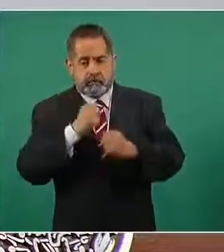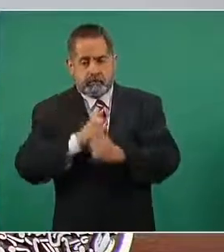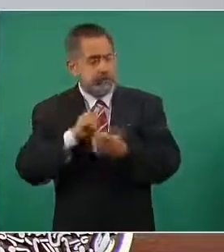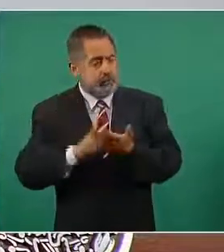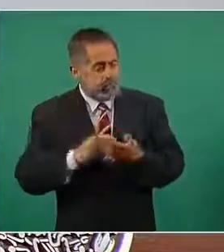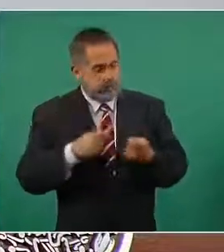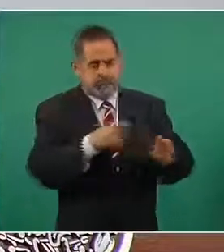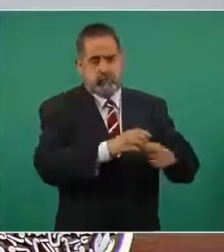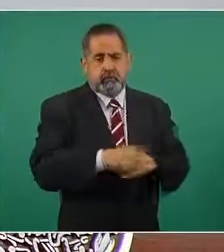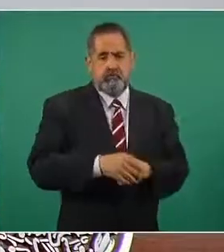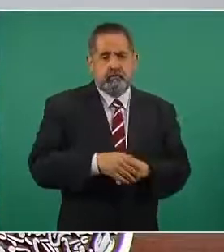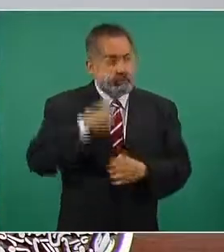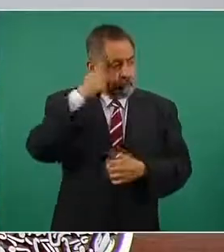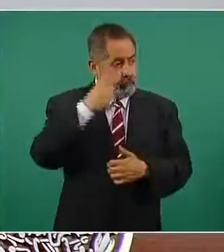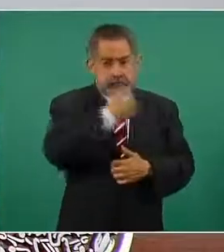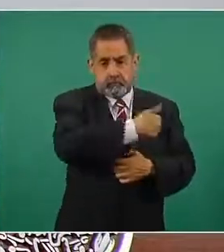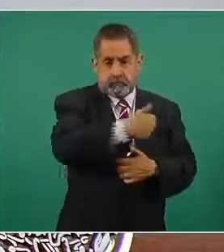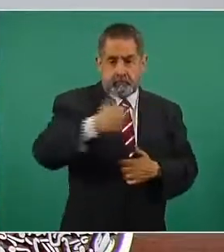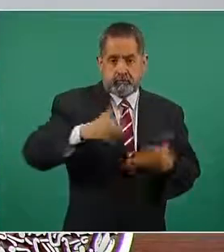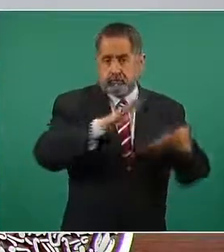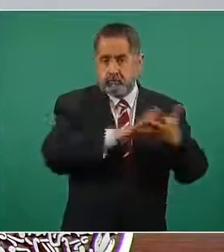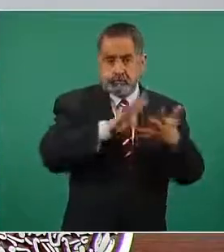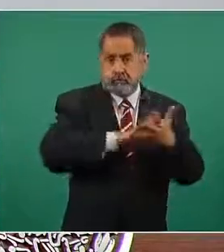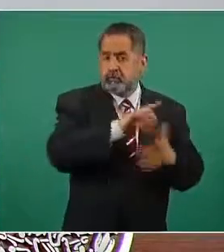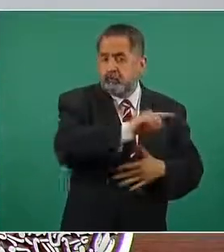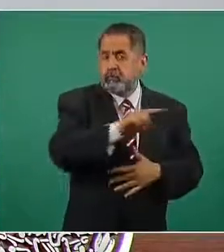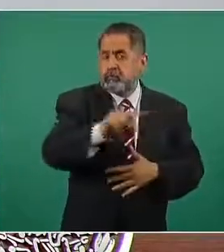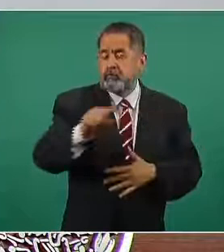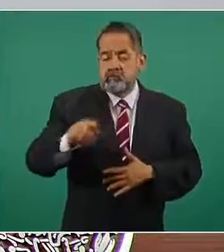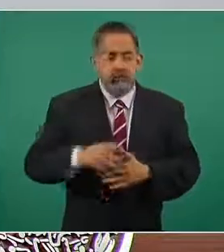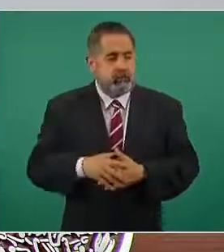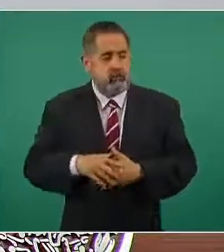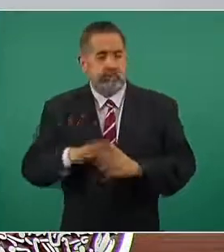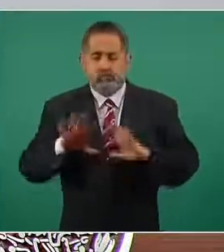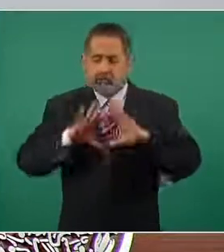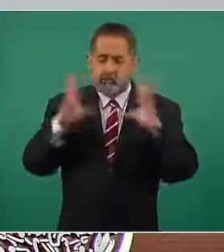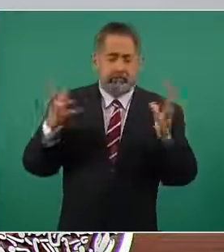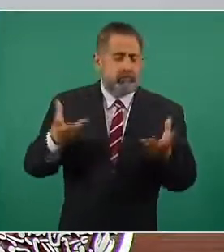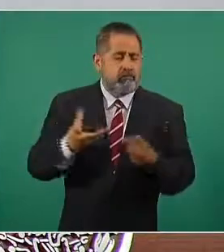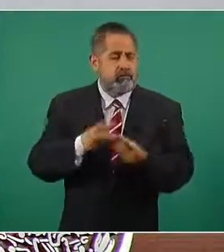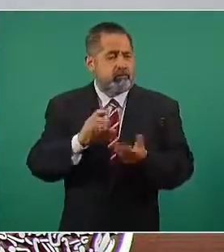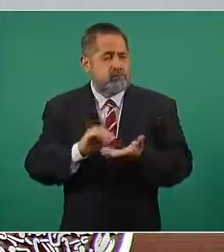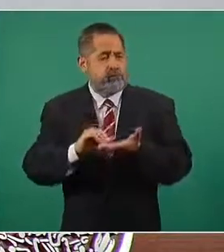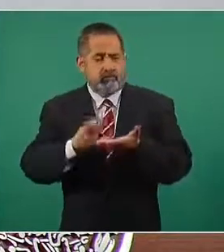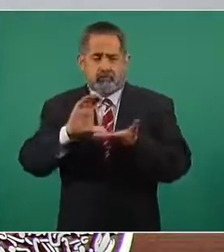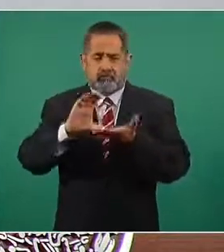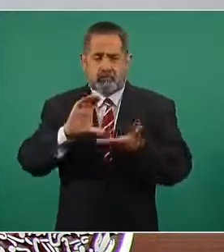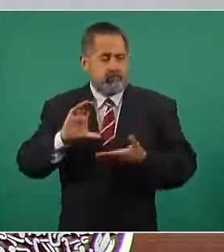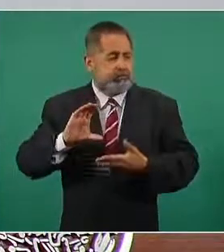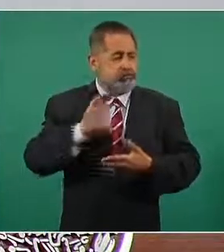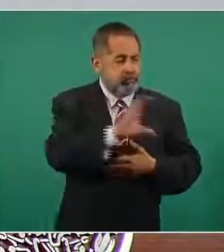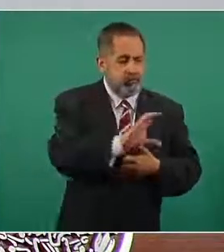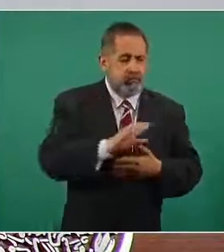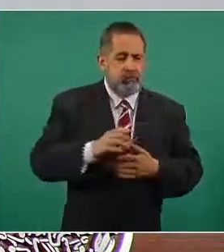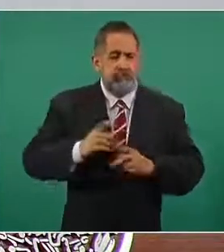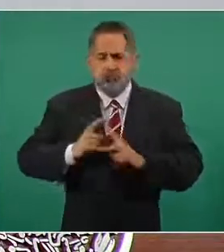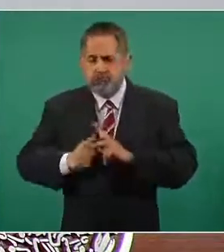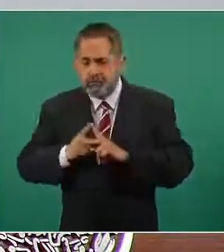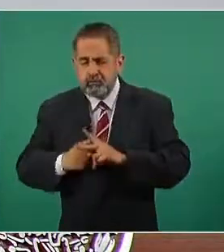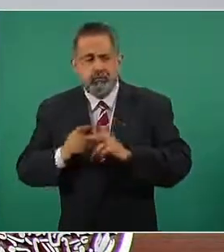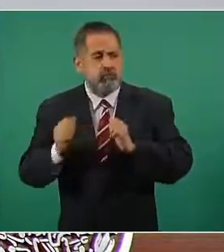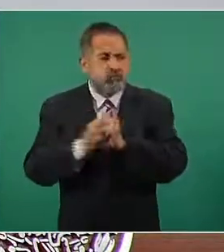particulares, para cada uno de los centros penitenciarios, y el monto proyectado con actualización